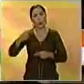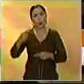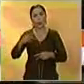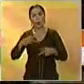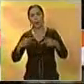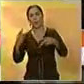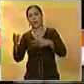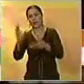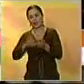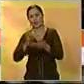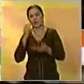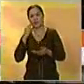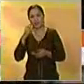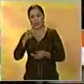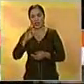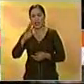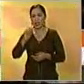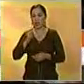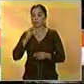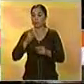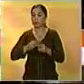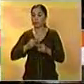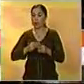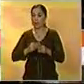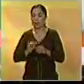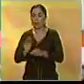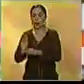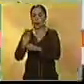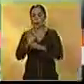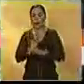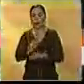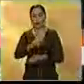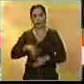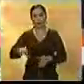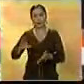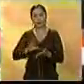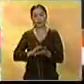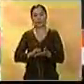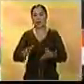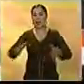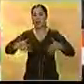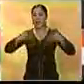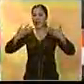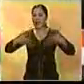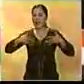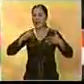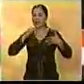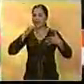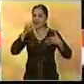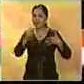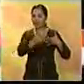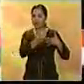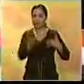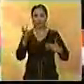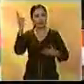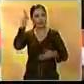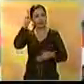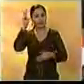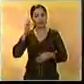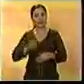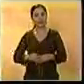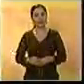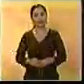que se pasean por la ciudadela inca ponen en peligro su conservación. Lo que es indiscutible es la alegría que esta noticia llevó a los peruanos.